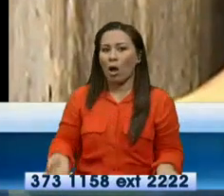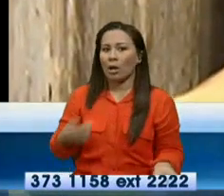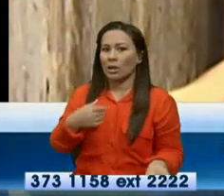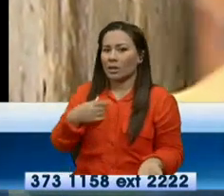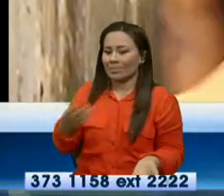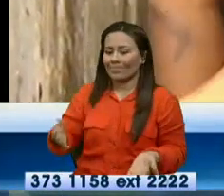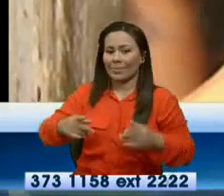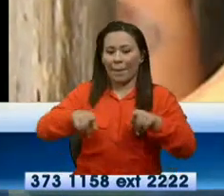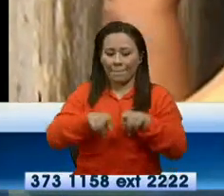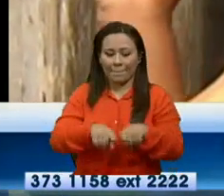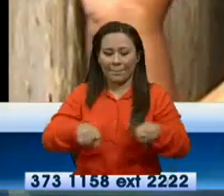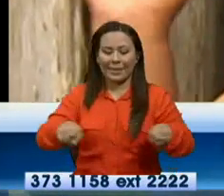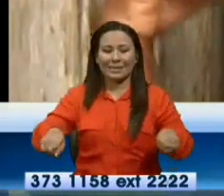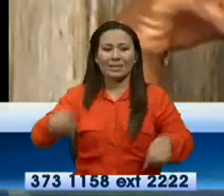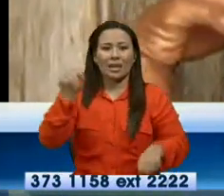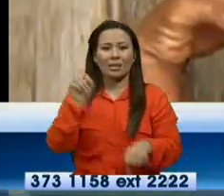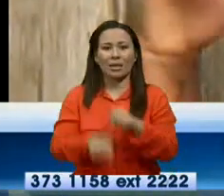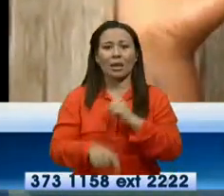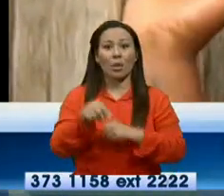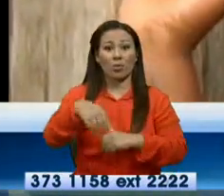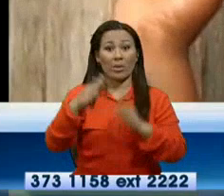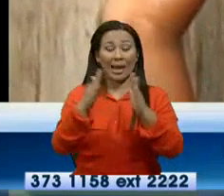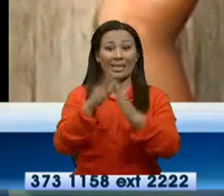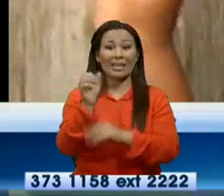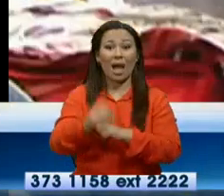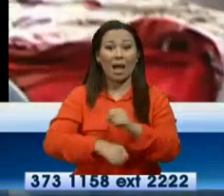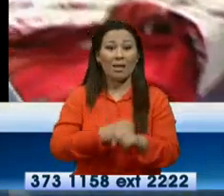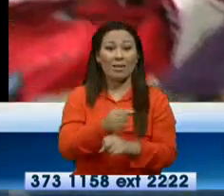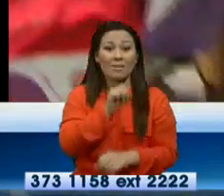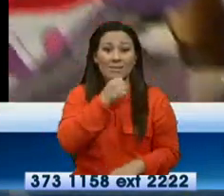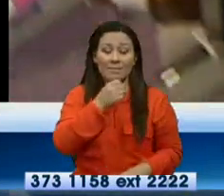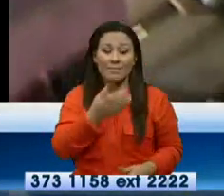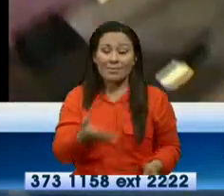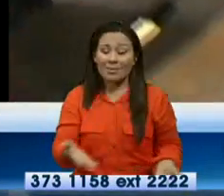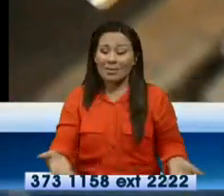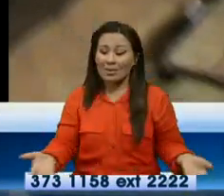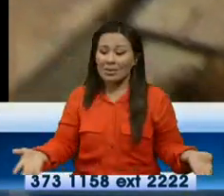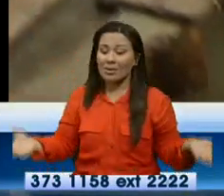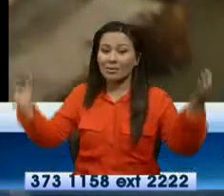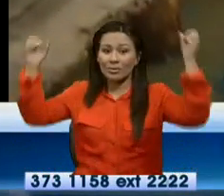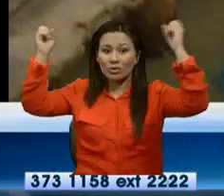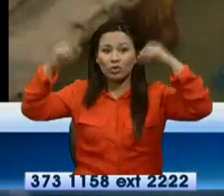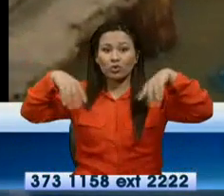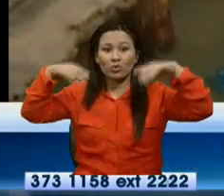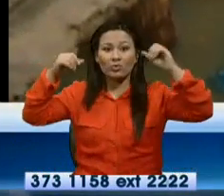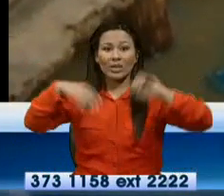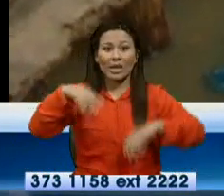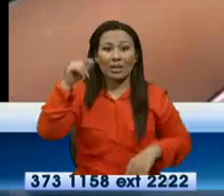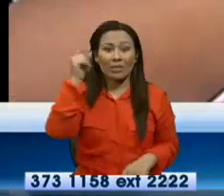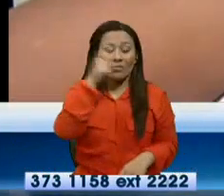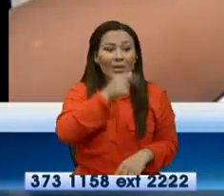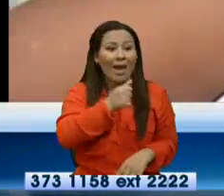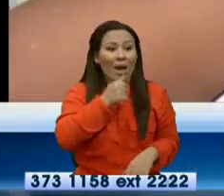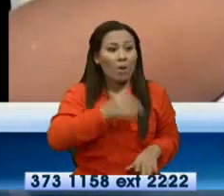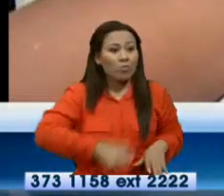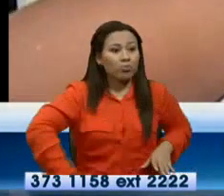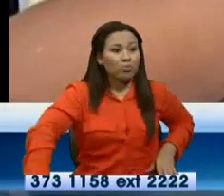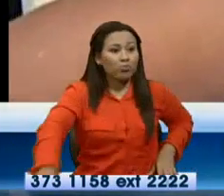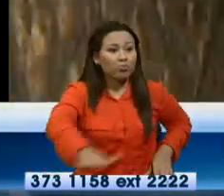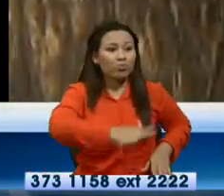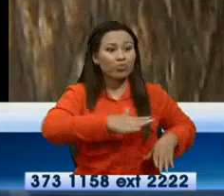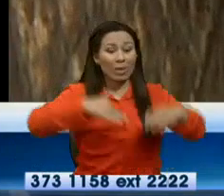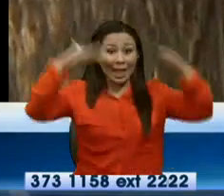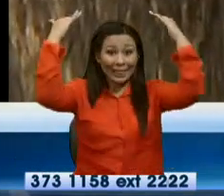estaba malo, pues ya tiene ya años la casa aquí, pues ya está viejita, pues. Para mí que era fuerte la lluvia, pues lo que llovió y se mojó, porque cae agua también del